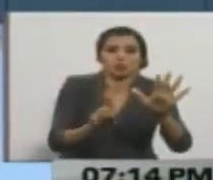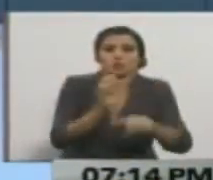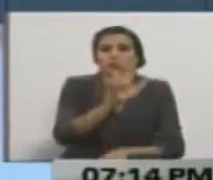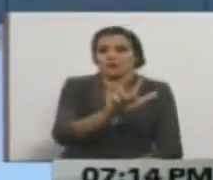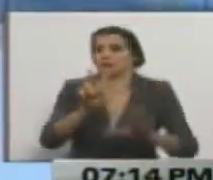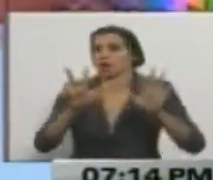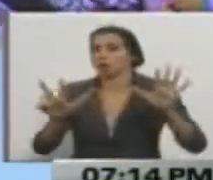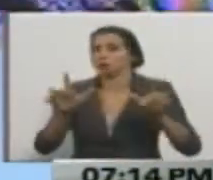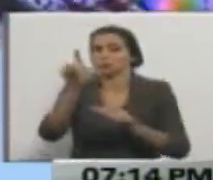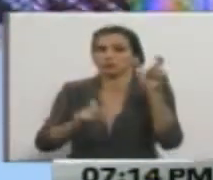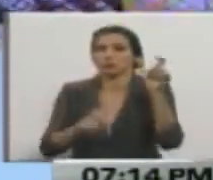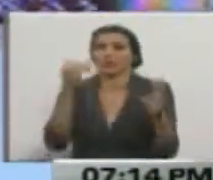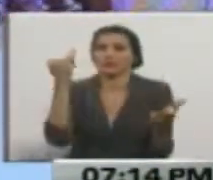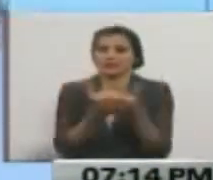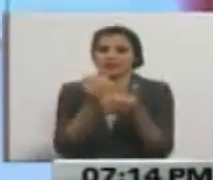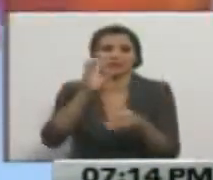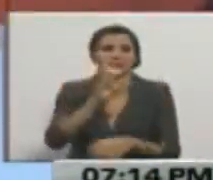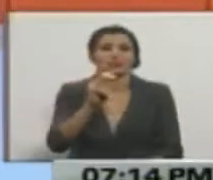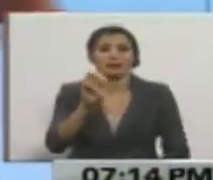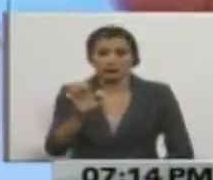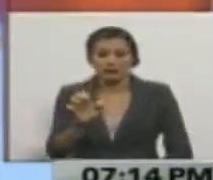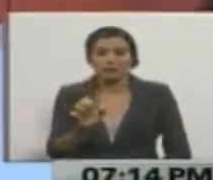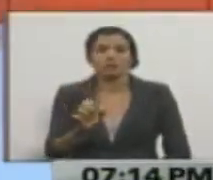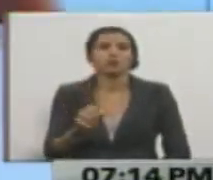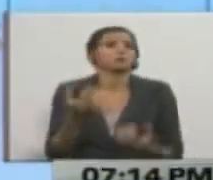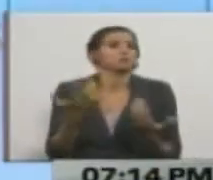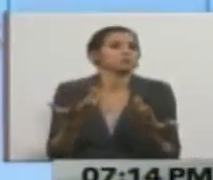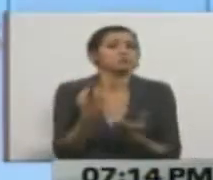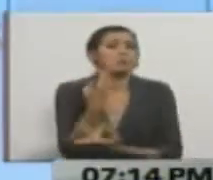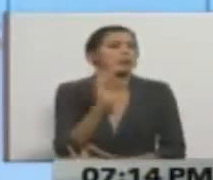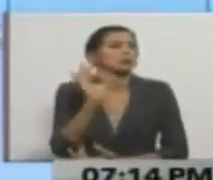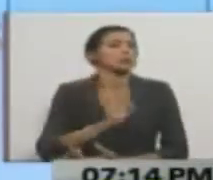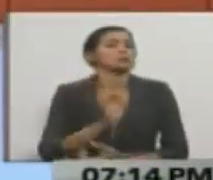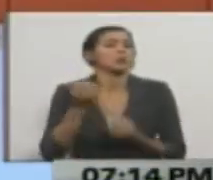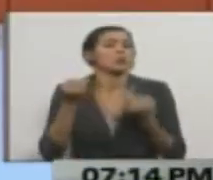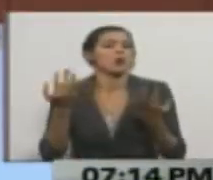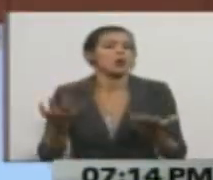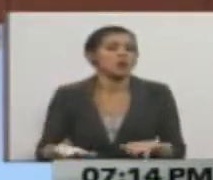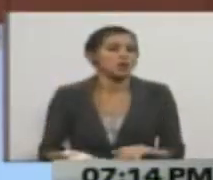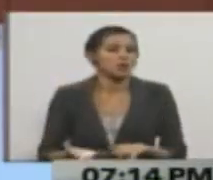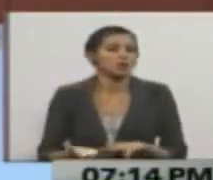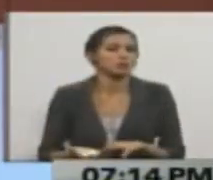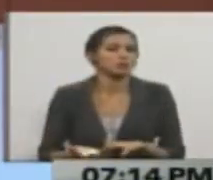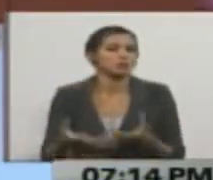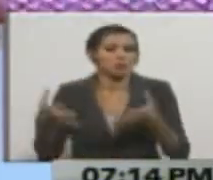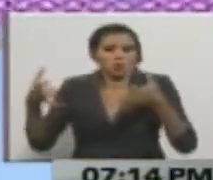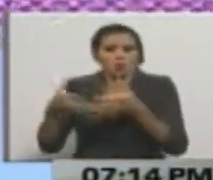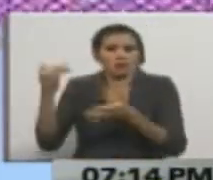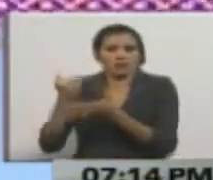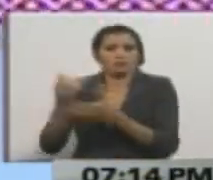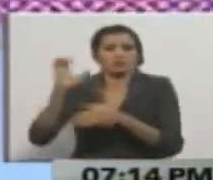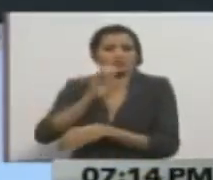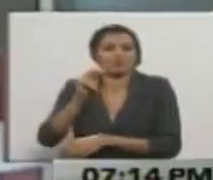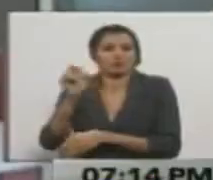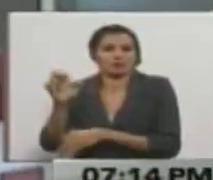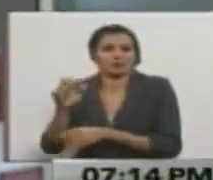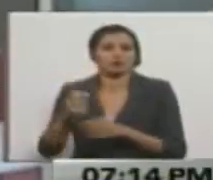19.465.638 electores y electoras, siendo el 20% de este un número de